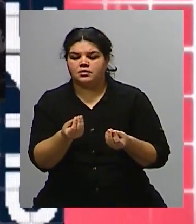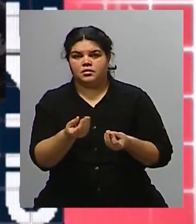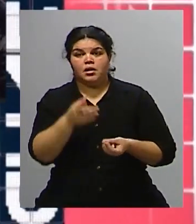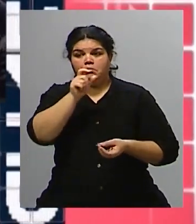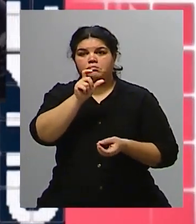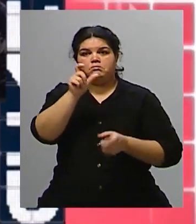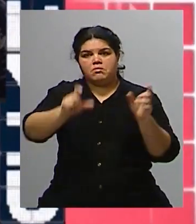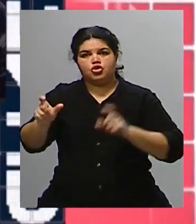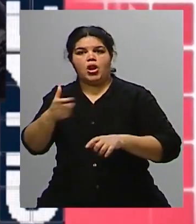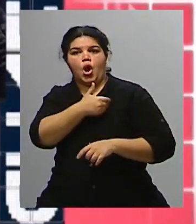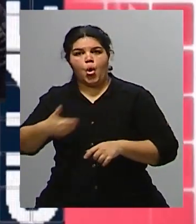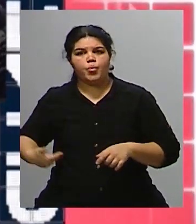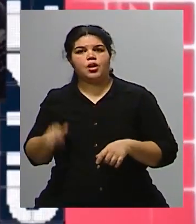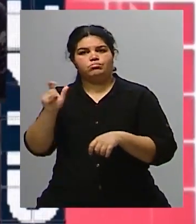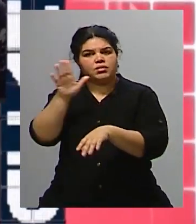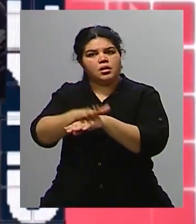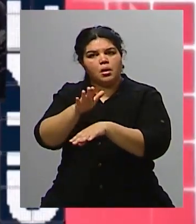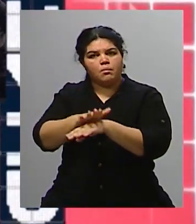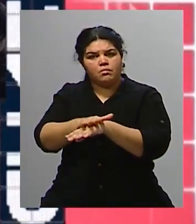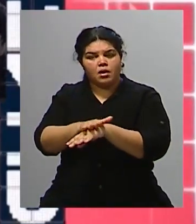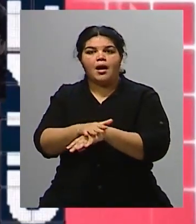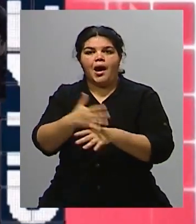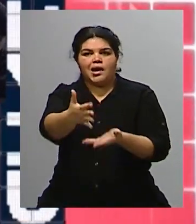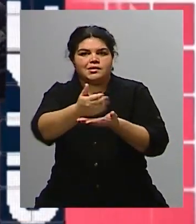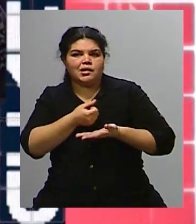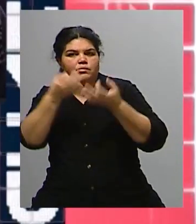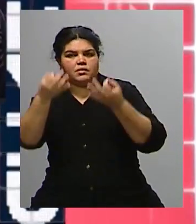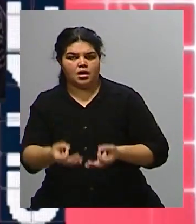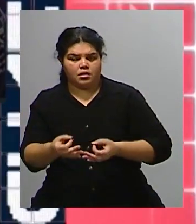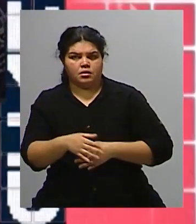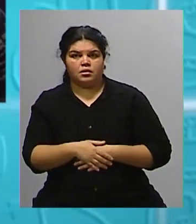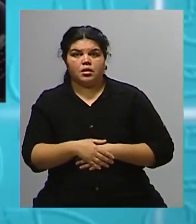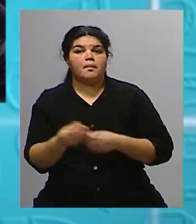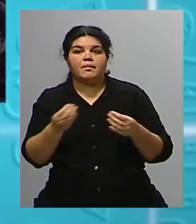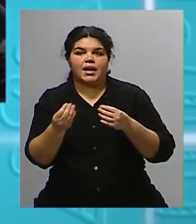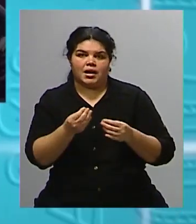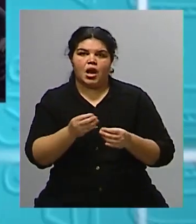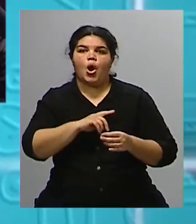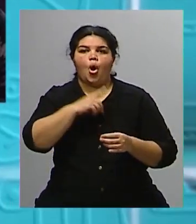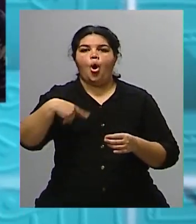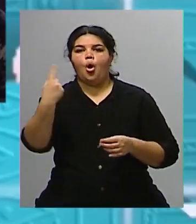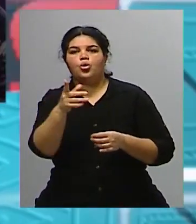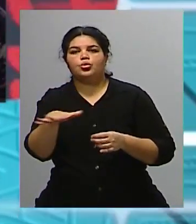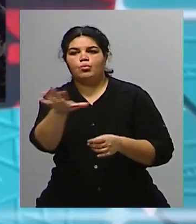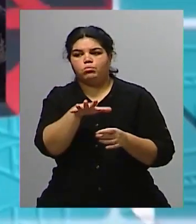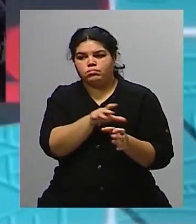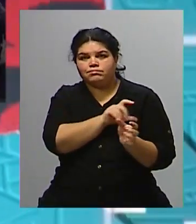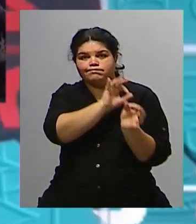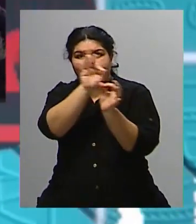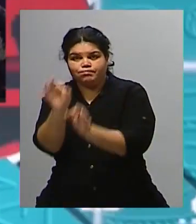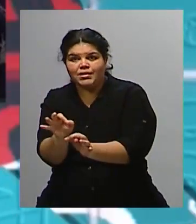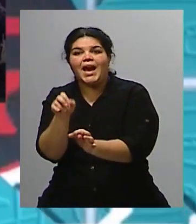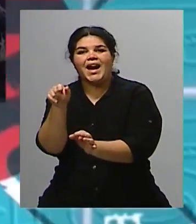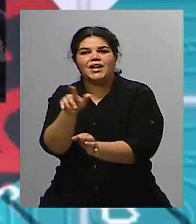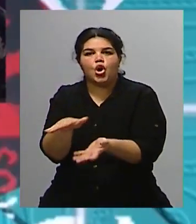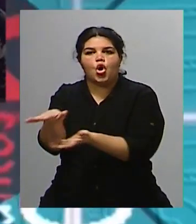estar bien contenidas y que en última instancia también sean positivas para los lugares de recepción o las comunidades de recepción. Pero me parece muy importante resaltar